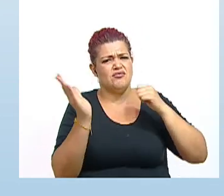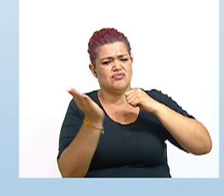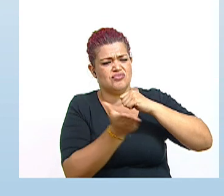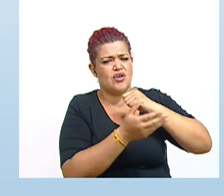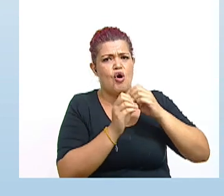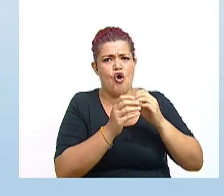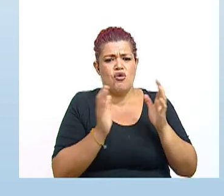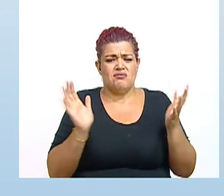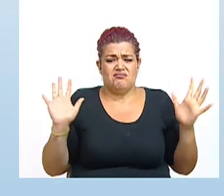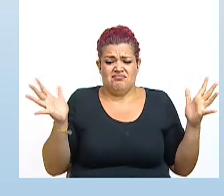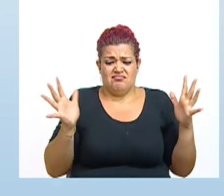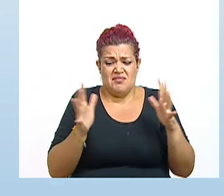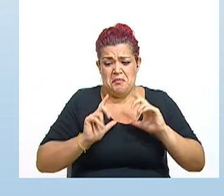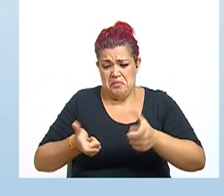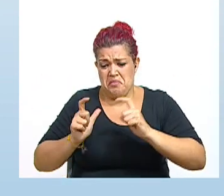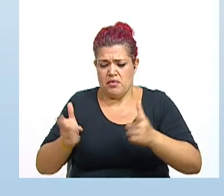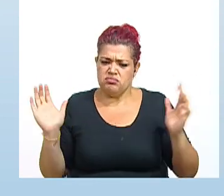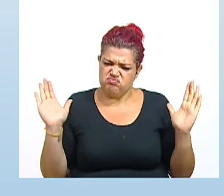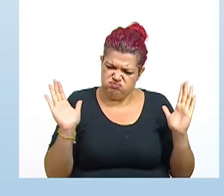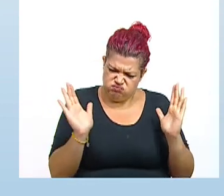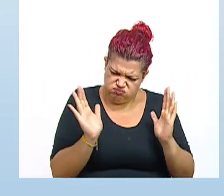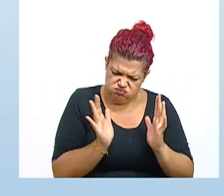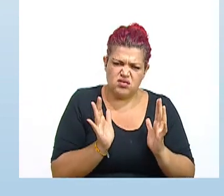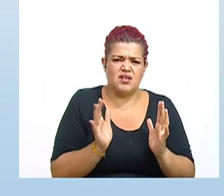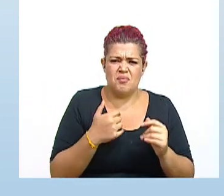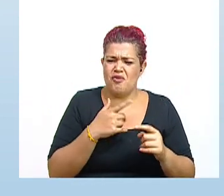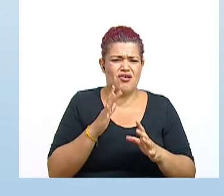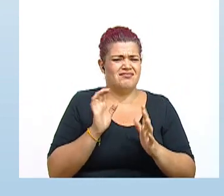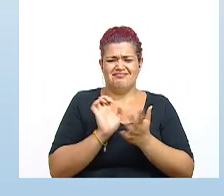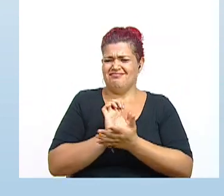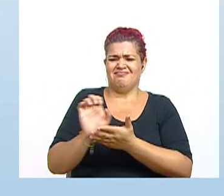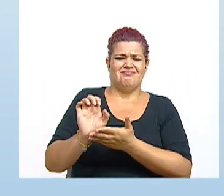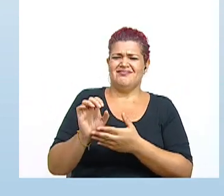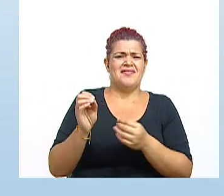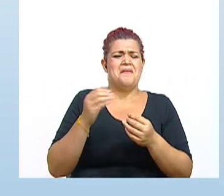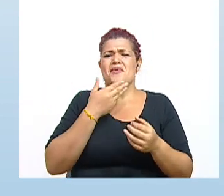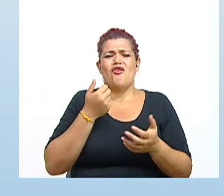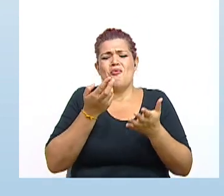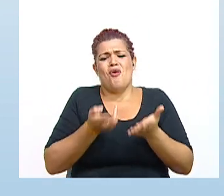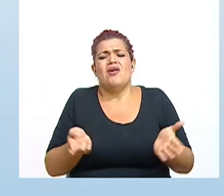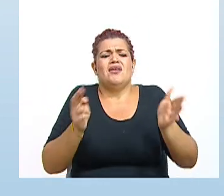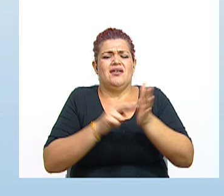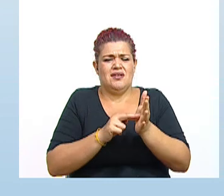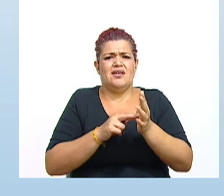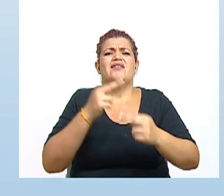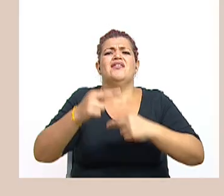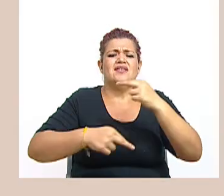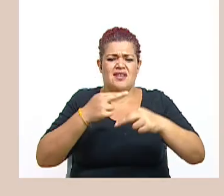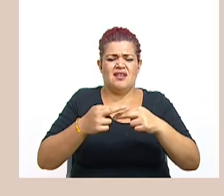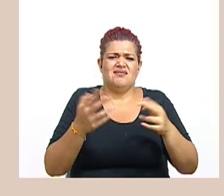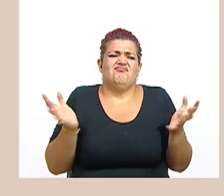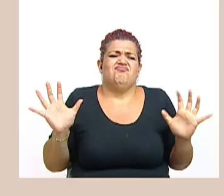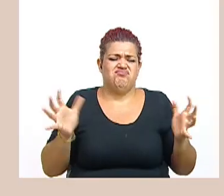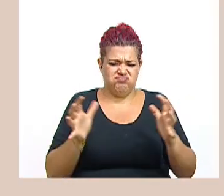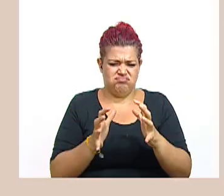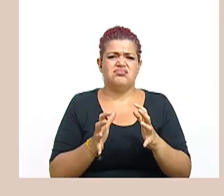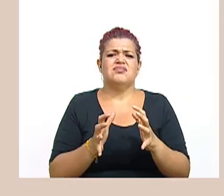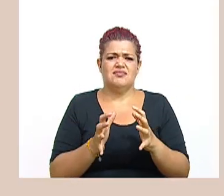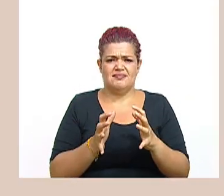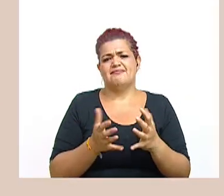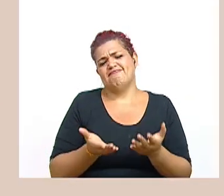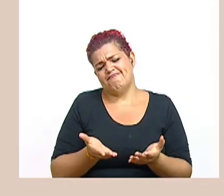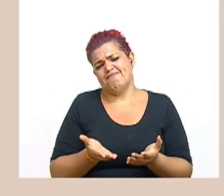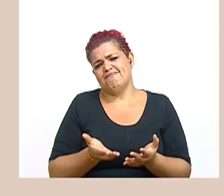cómo combatir todos estos elementos contaminantes, cómo reutilizarlos, reciclarlos, reducirlos.